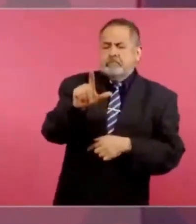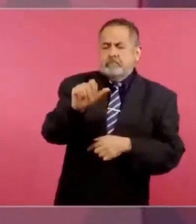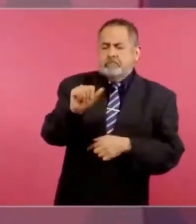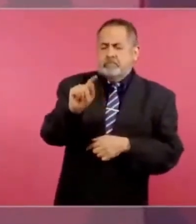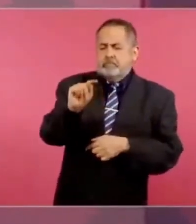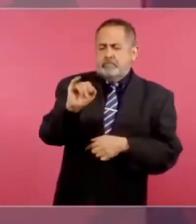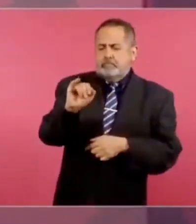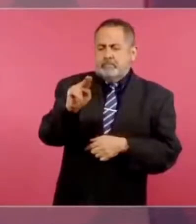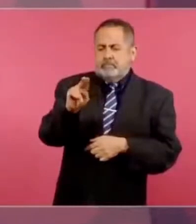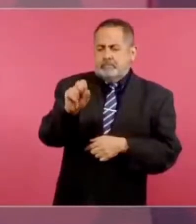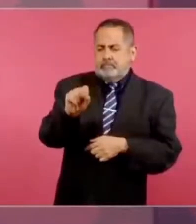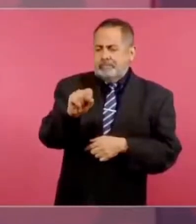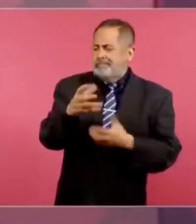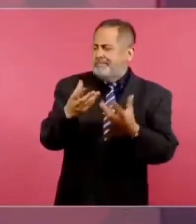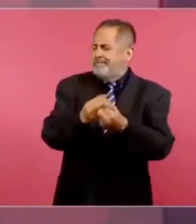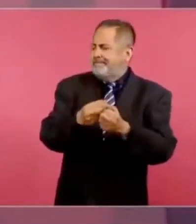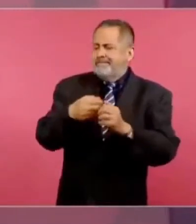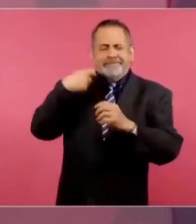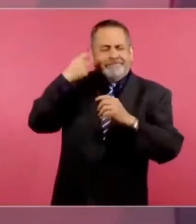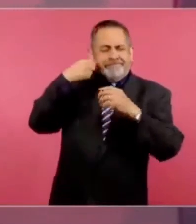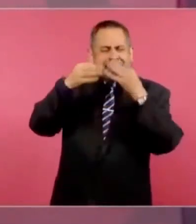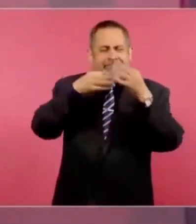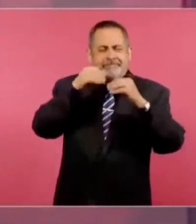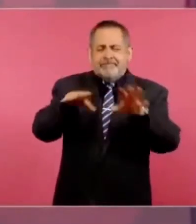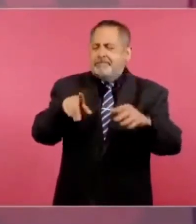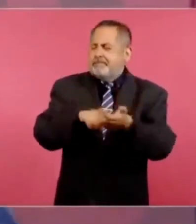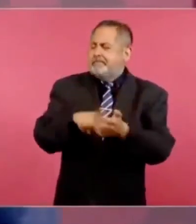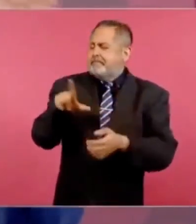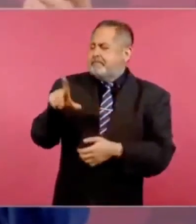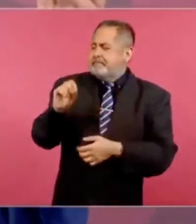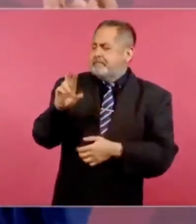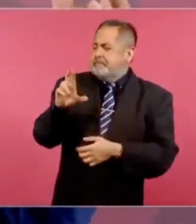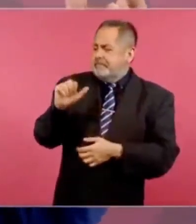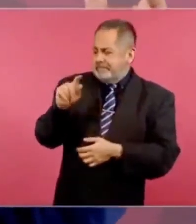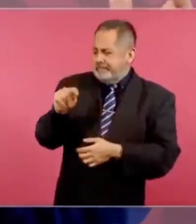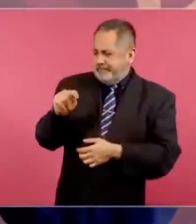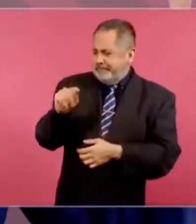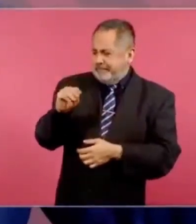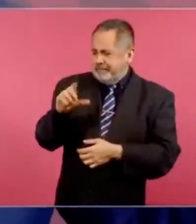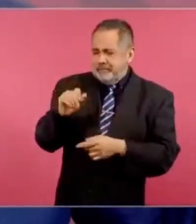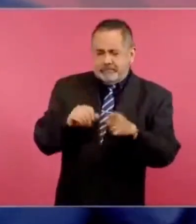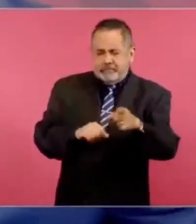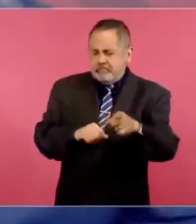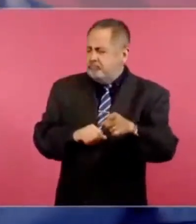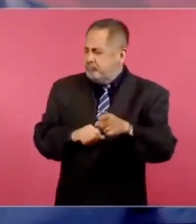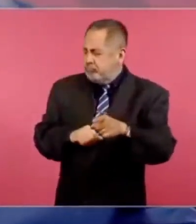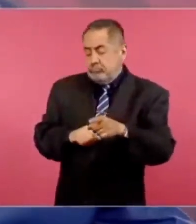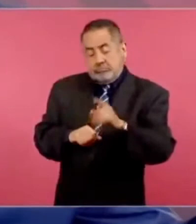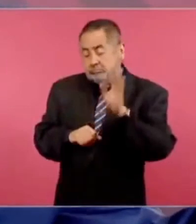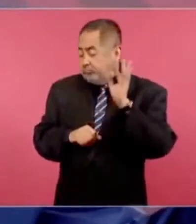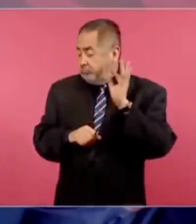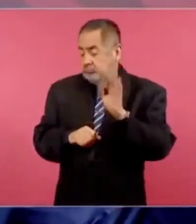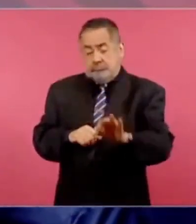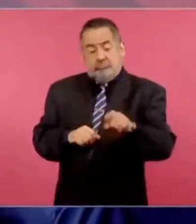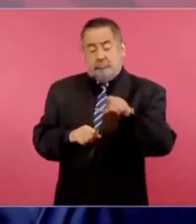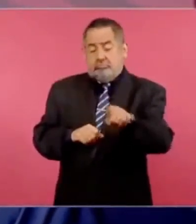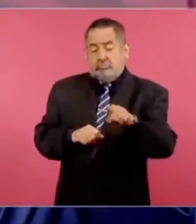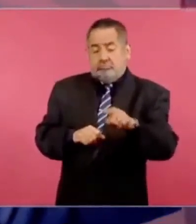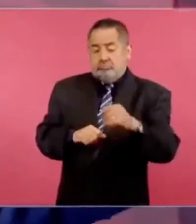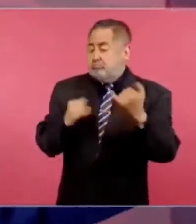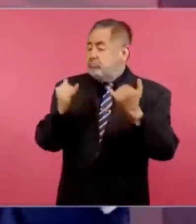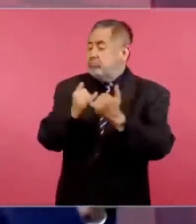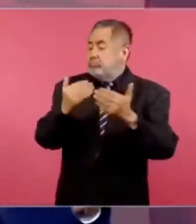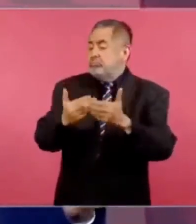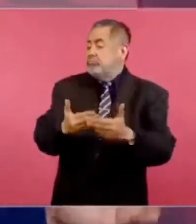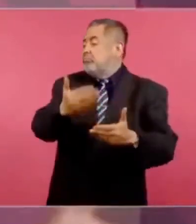el programa de Loret de Mola, es el equivalente a lo que